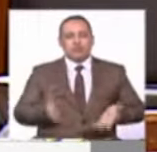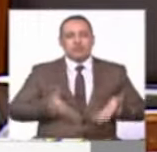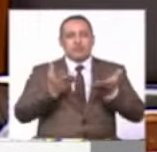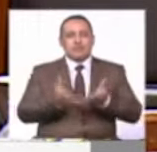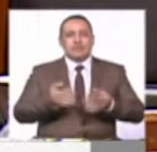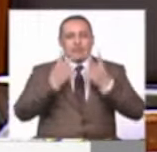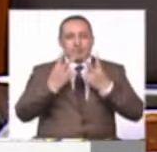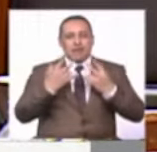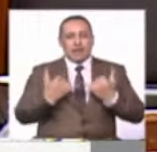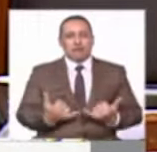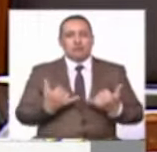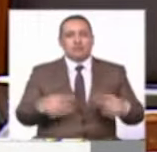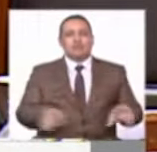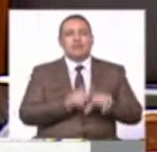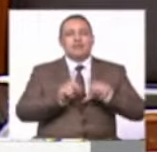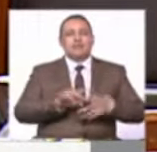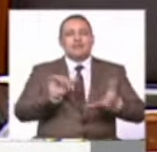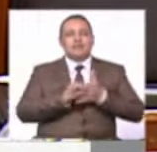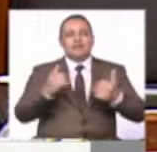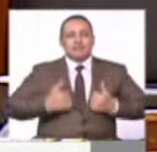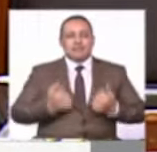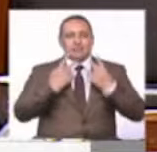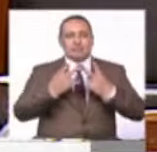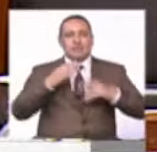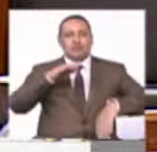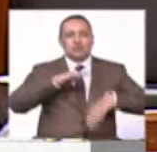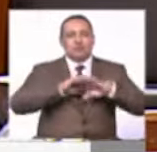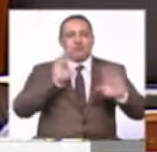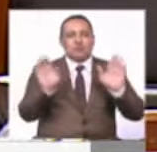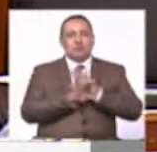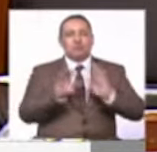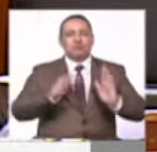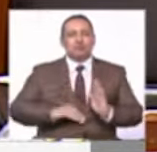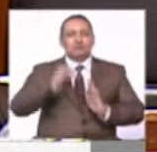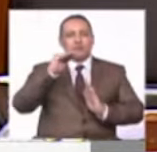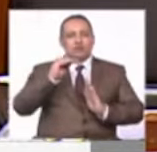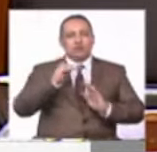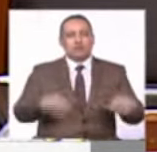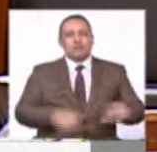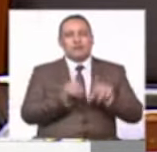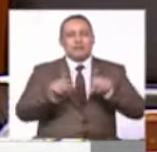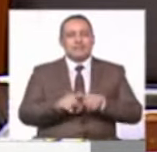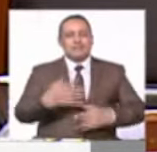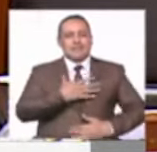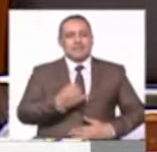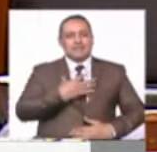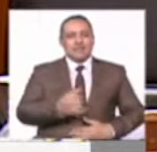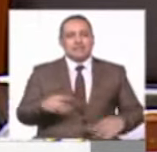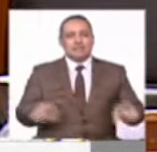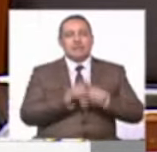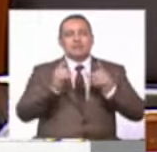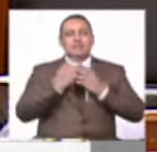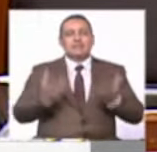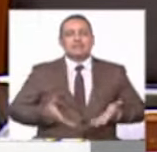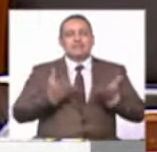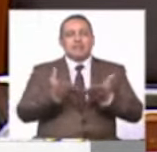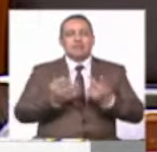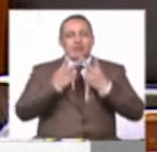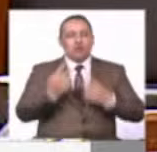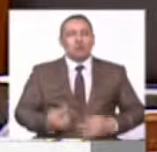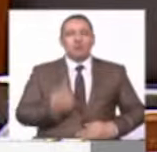actuados se tiene que dicho límite superior etario o Dead fue considerado